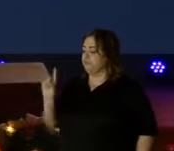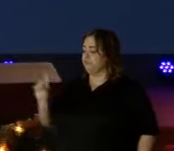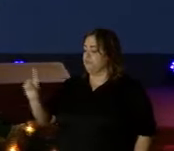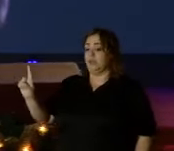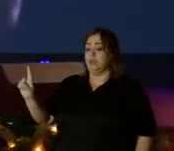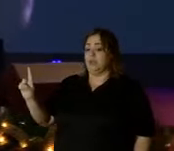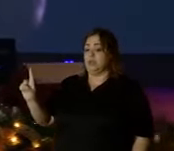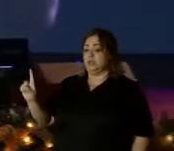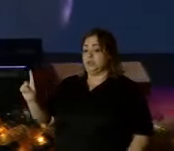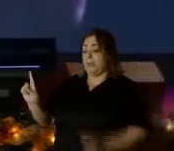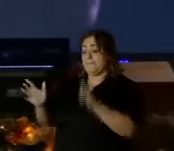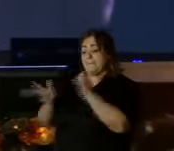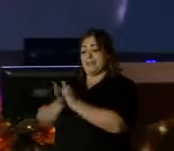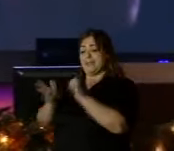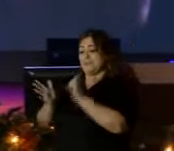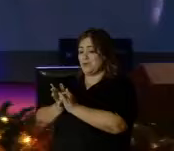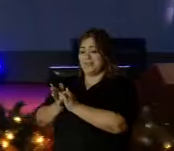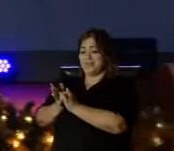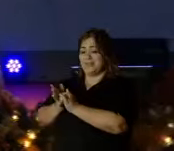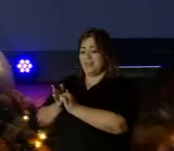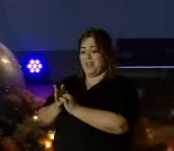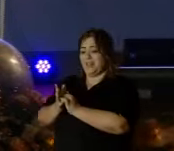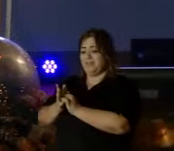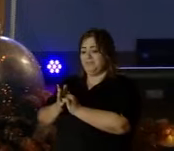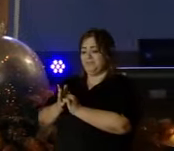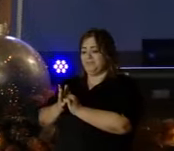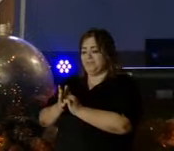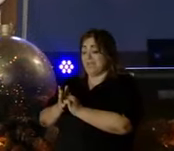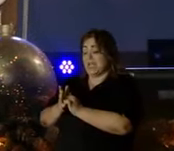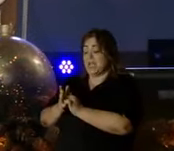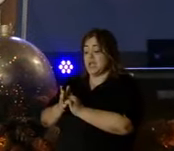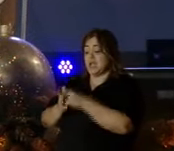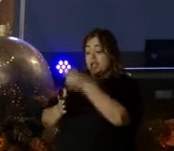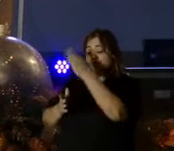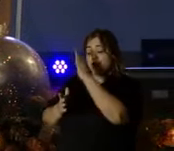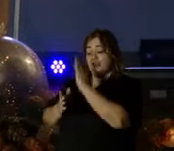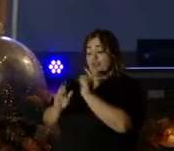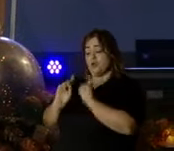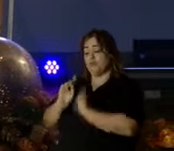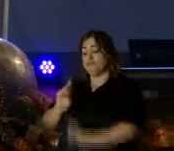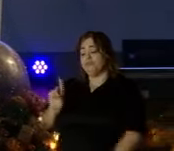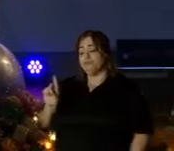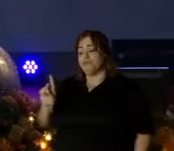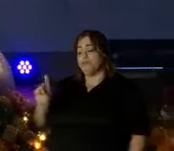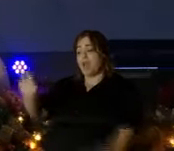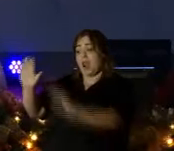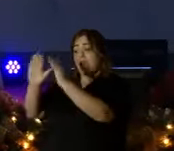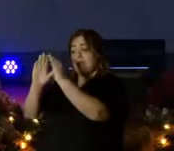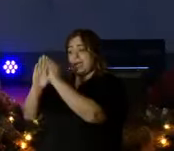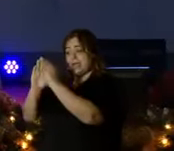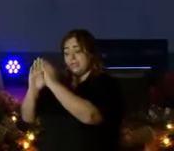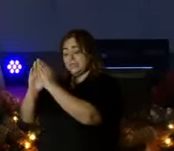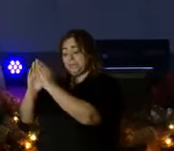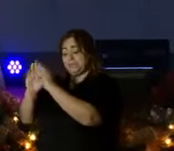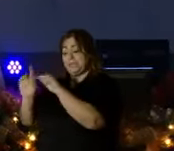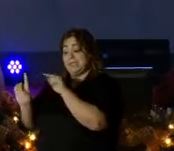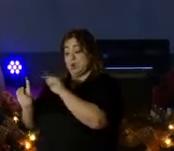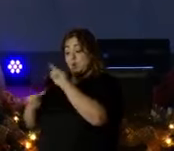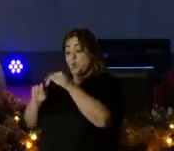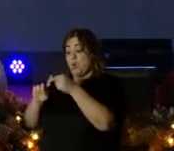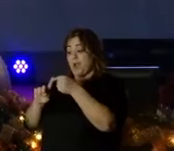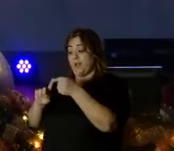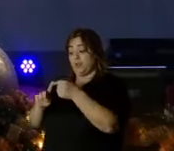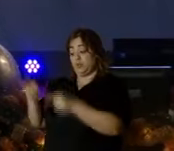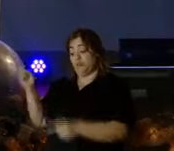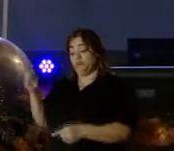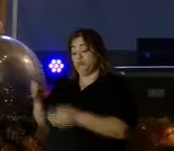imposible que fuera para un funeral, porque Él es vida. ¿Me está escuchando? Entonces,